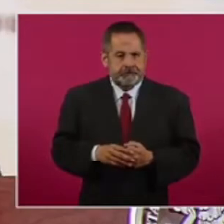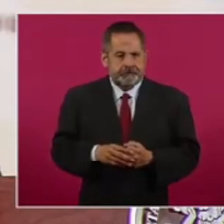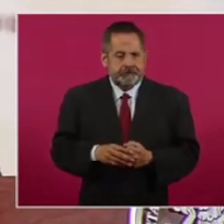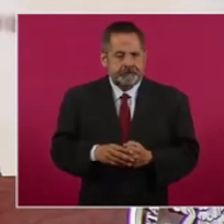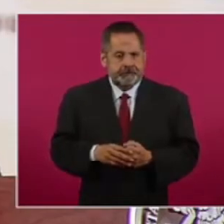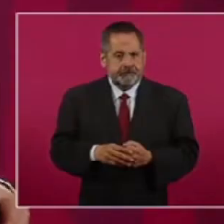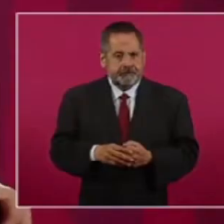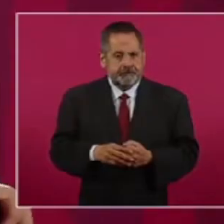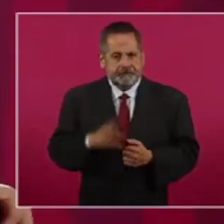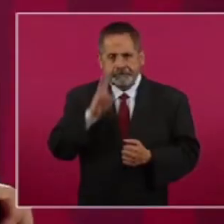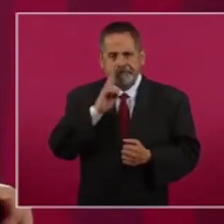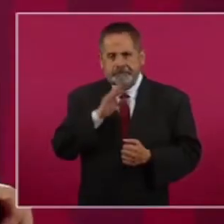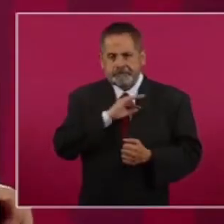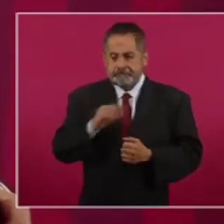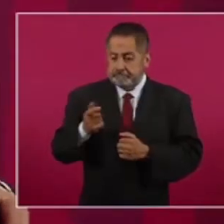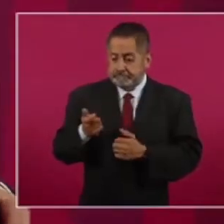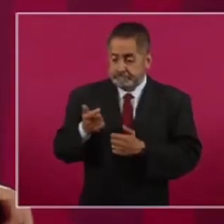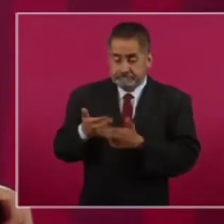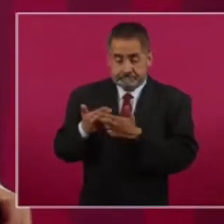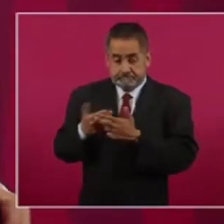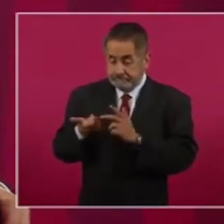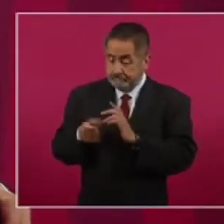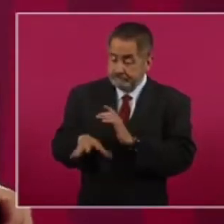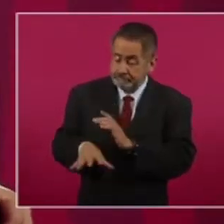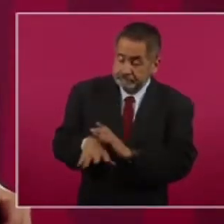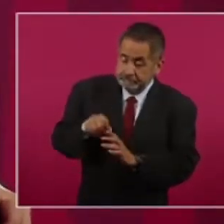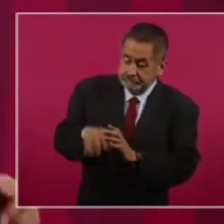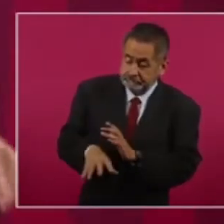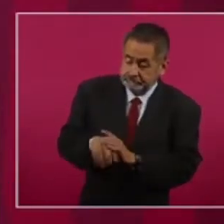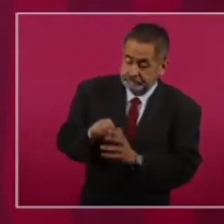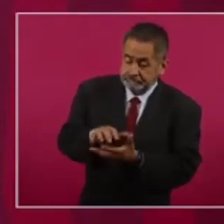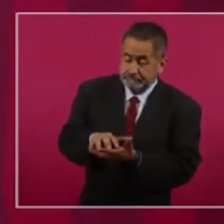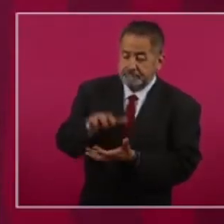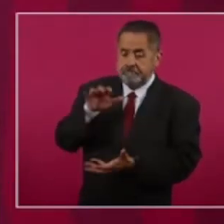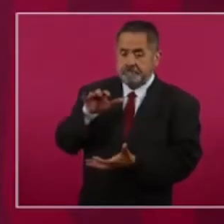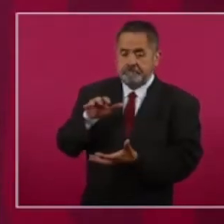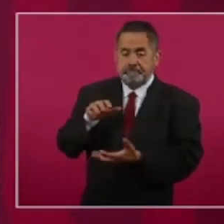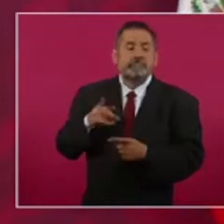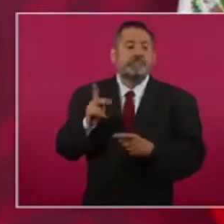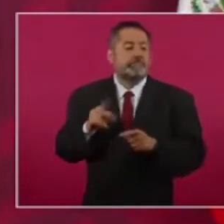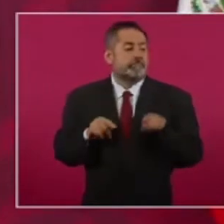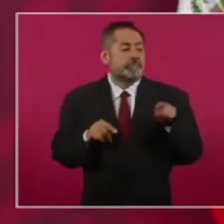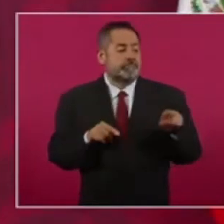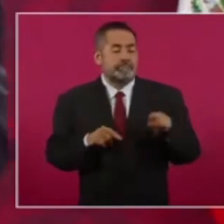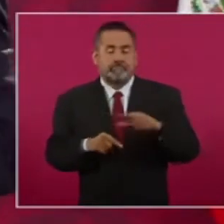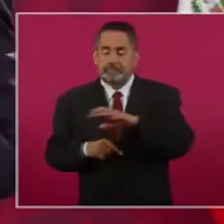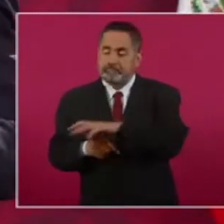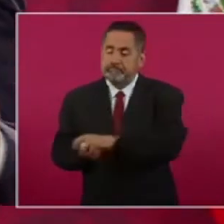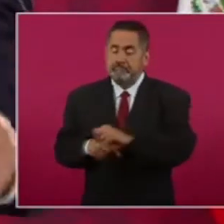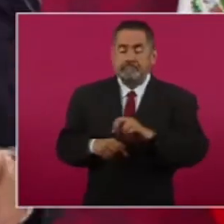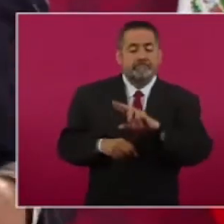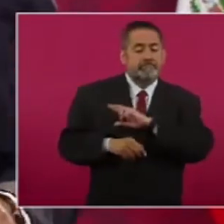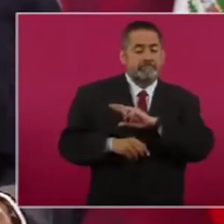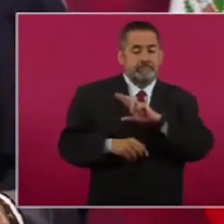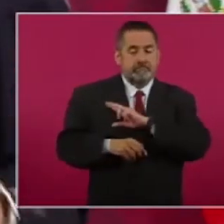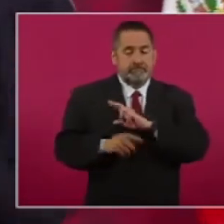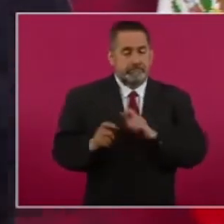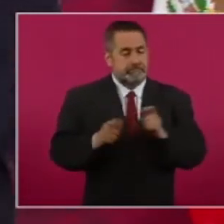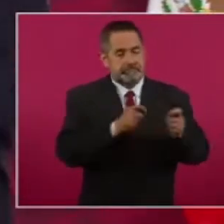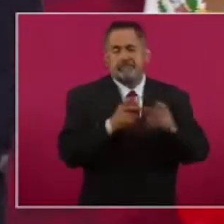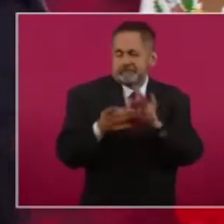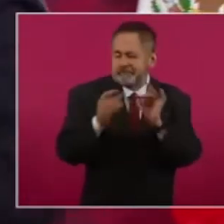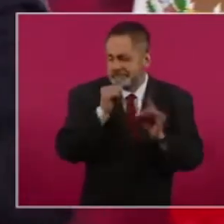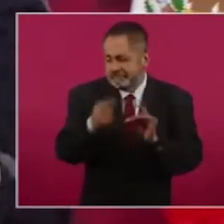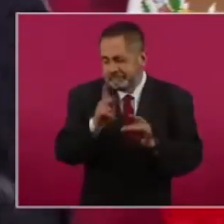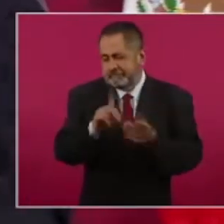se podía sacar ese tesoro, ¿no? Si se privatizaba, no lo narraban de esa manera,